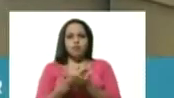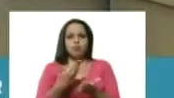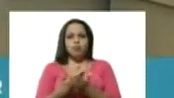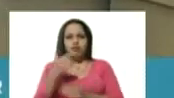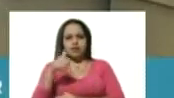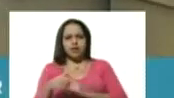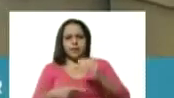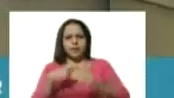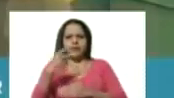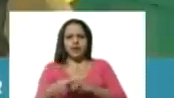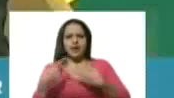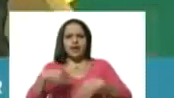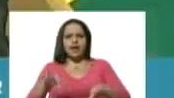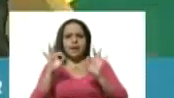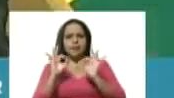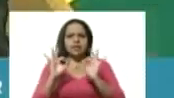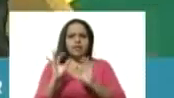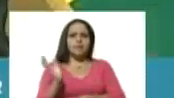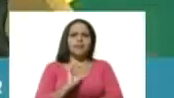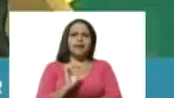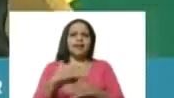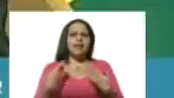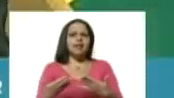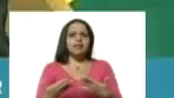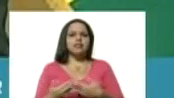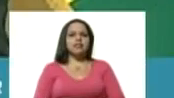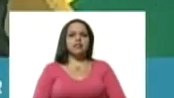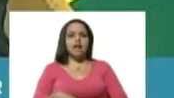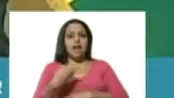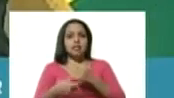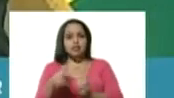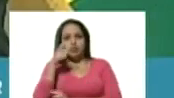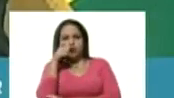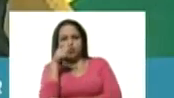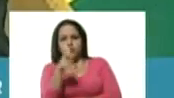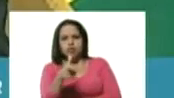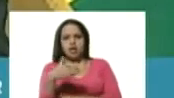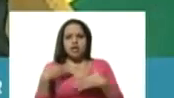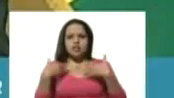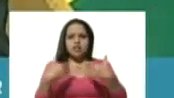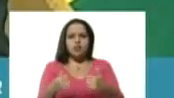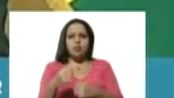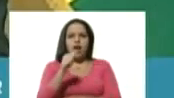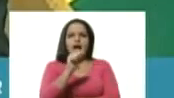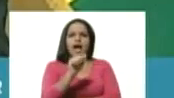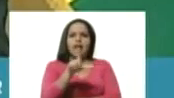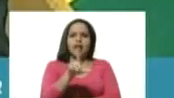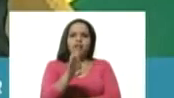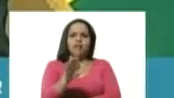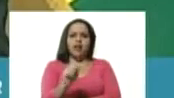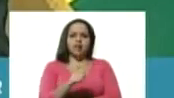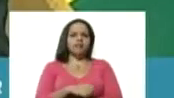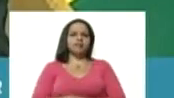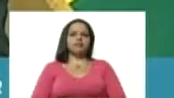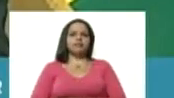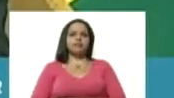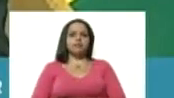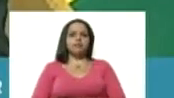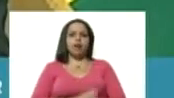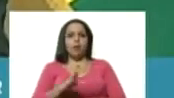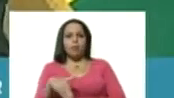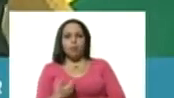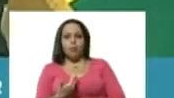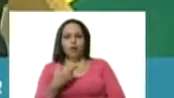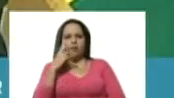plan especial de contingencia establecer un observatorio de salud, ALBA TCP, que monitoree la evolución